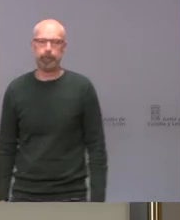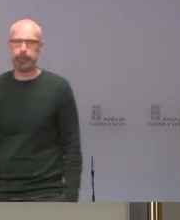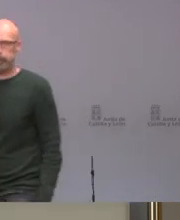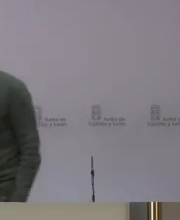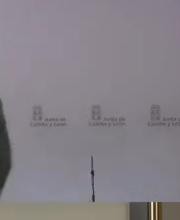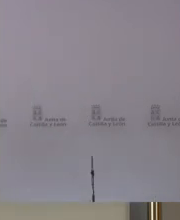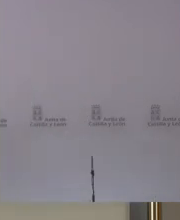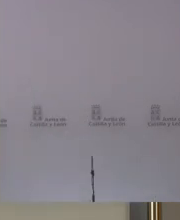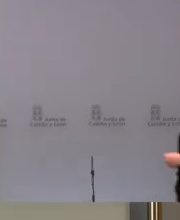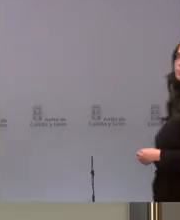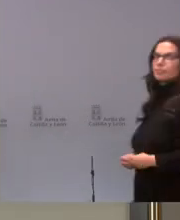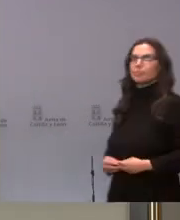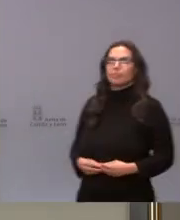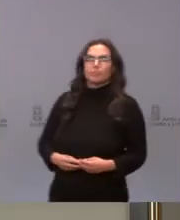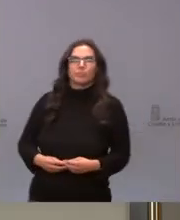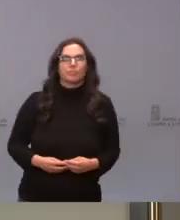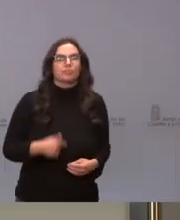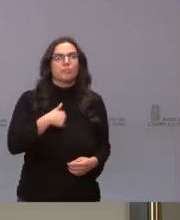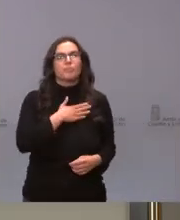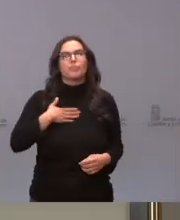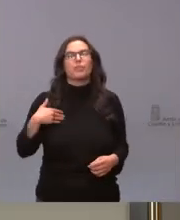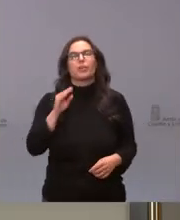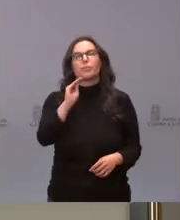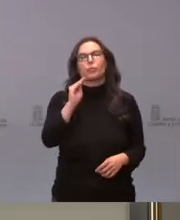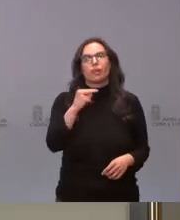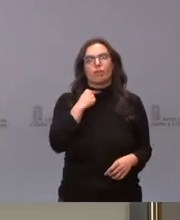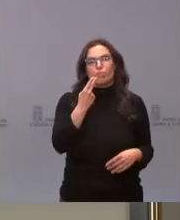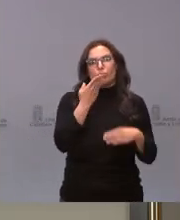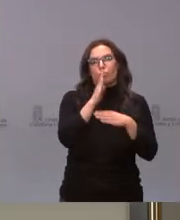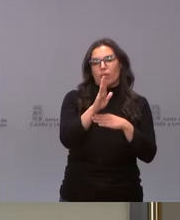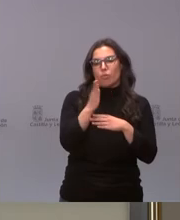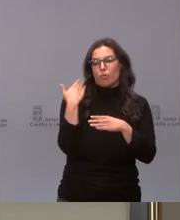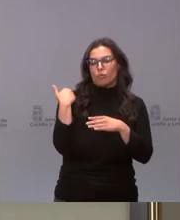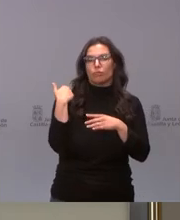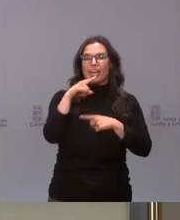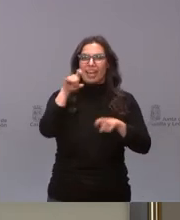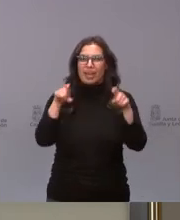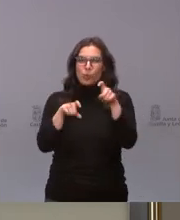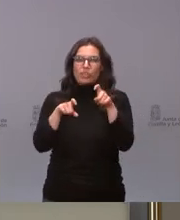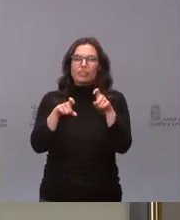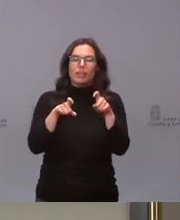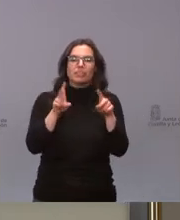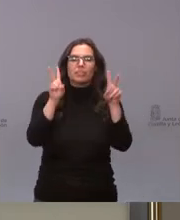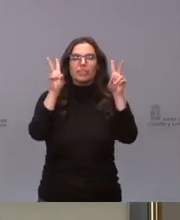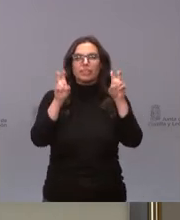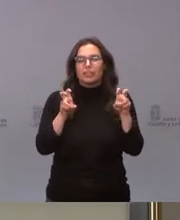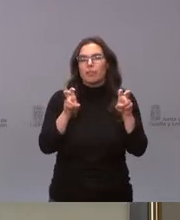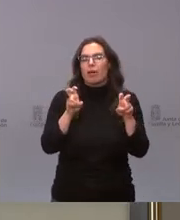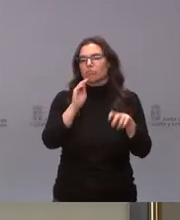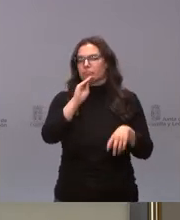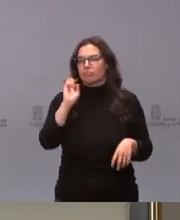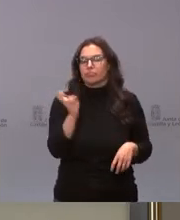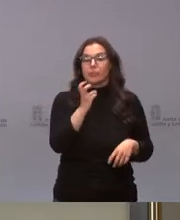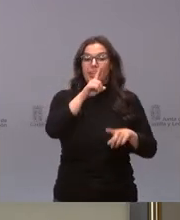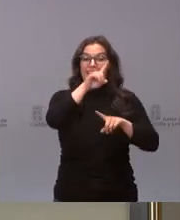preguntarle al portavoz en relación a las encuestas que hemos conocido que se han hecho durante la pandemia, un par de cuestiones. Una es si se han utilizado esas